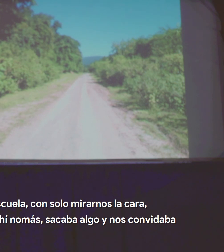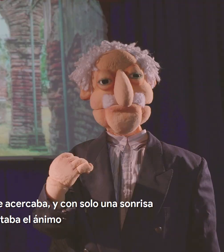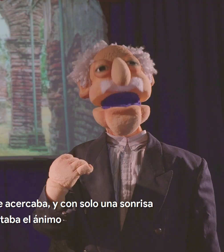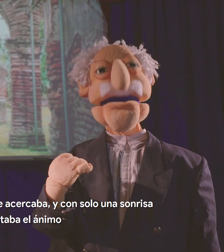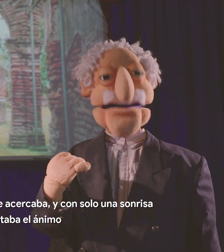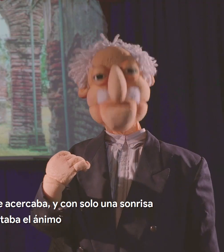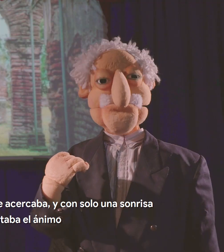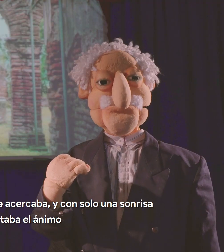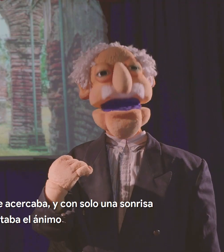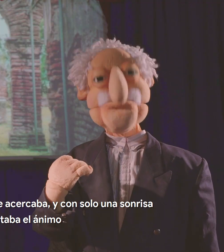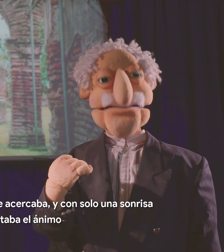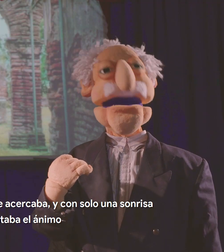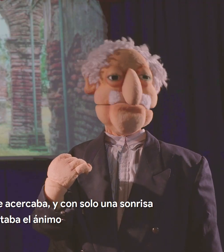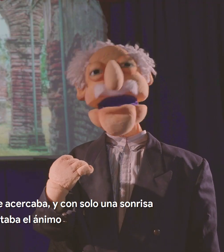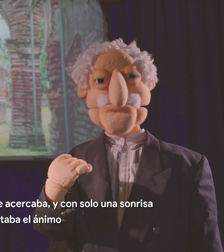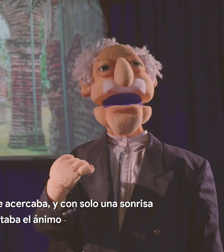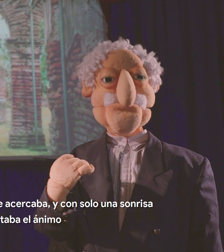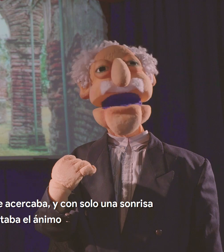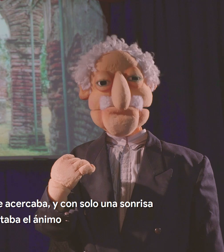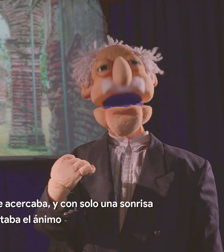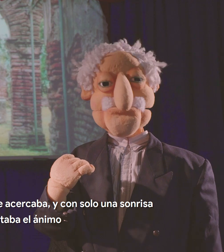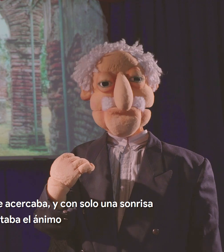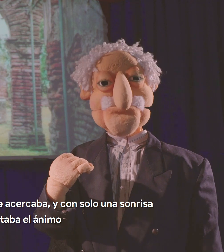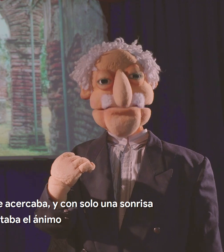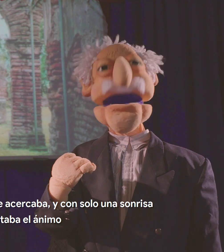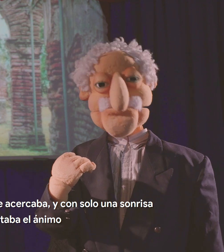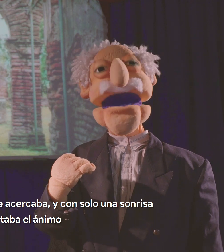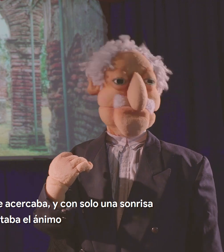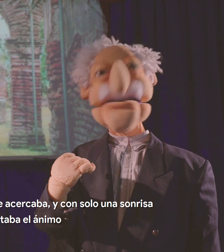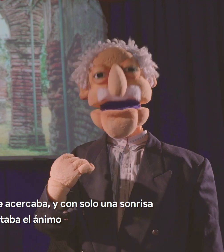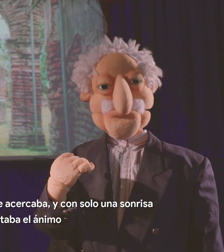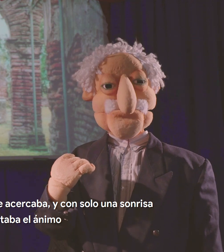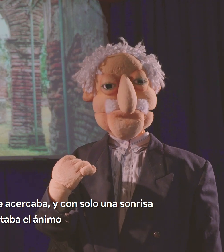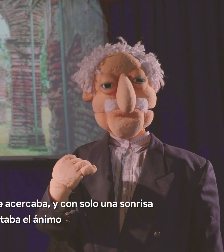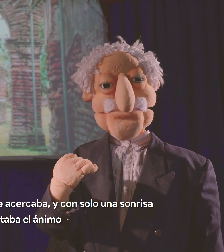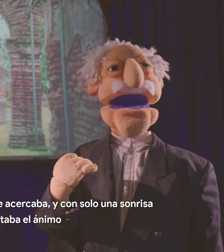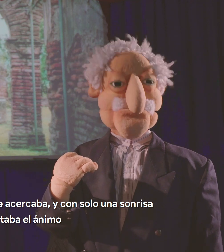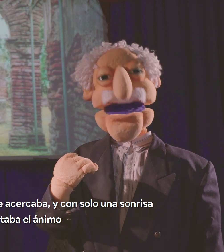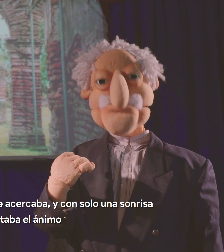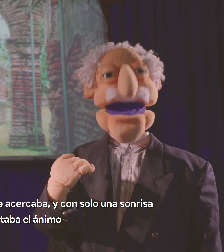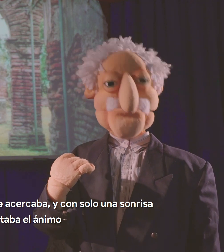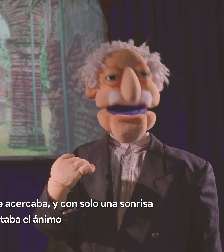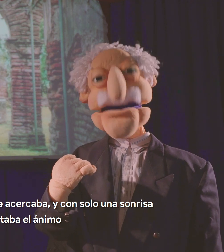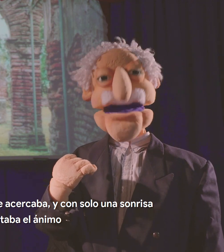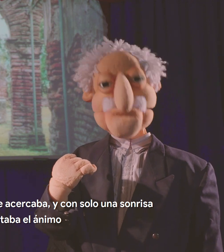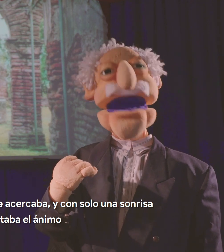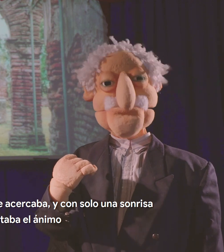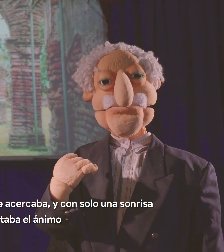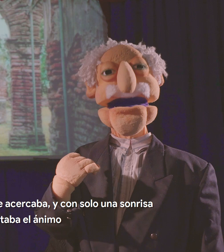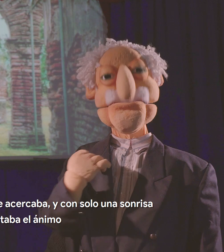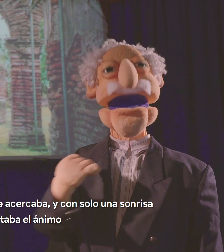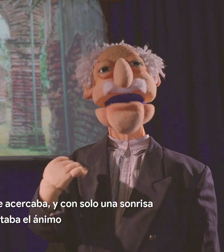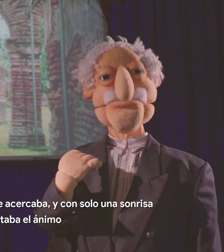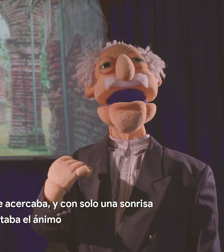convidaba. Ella, cuando te veía triste, se acercaba y con solo una